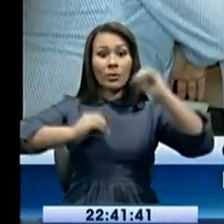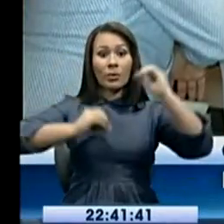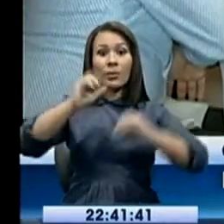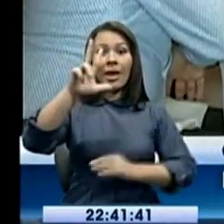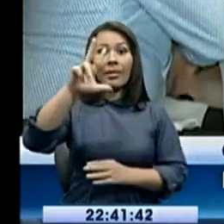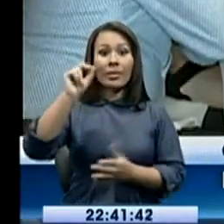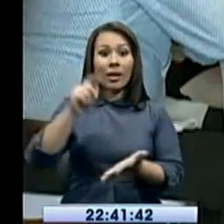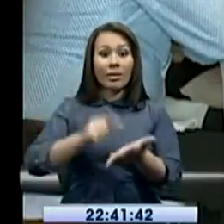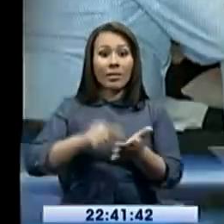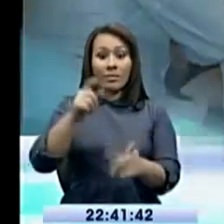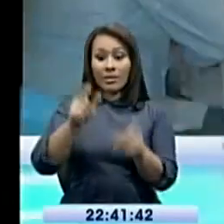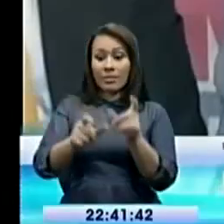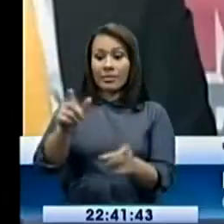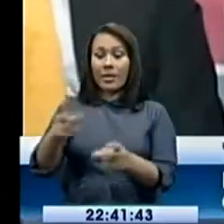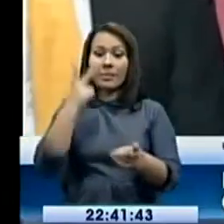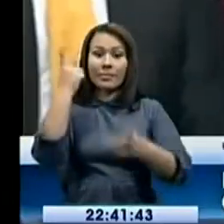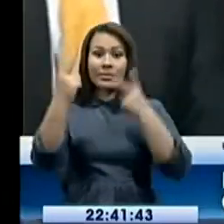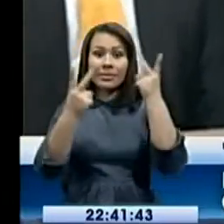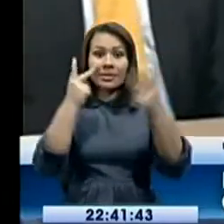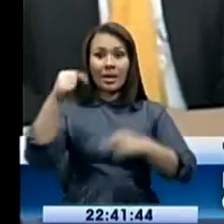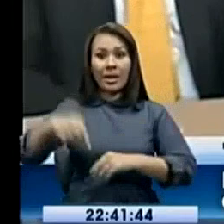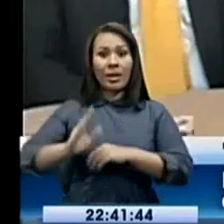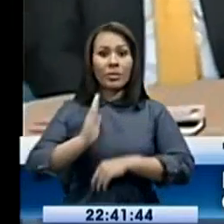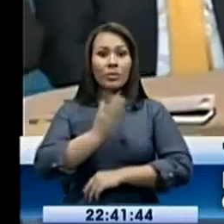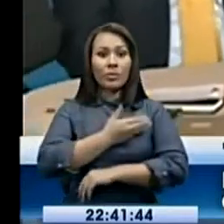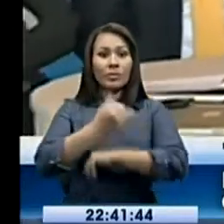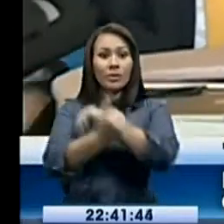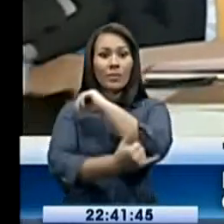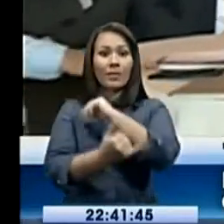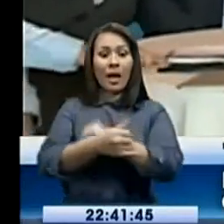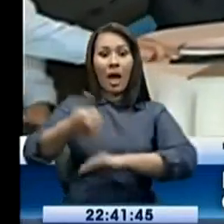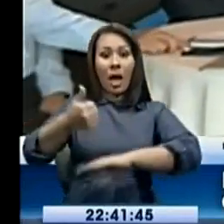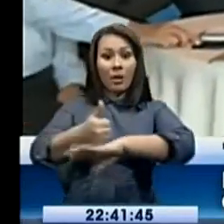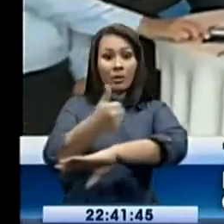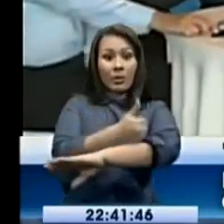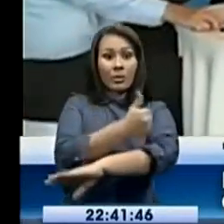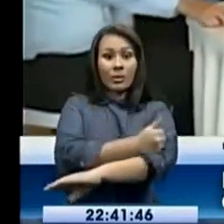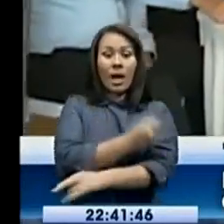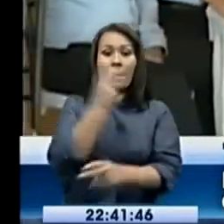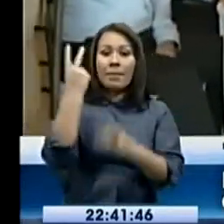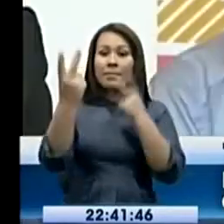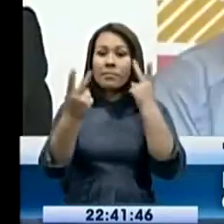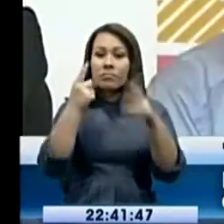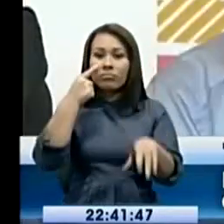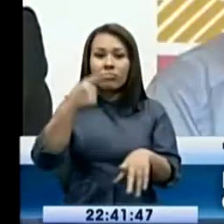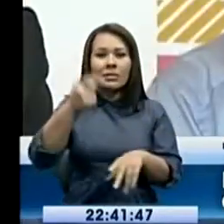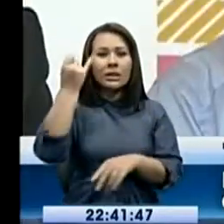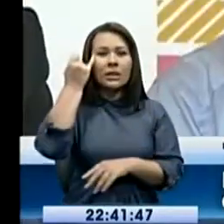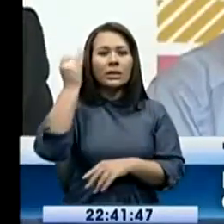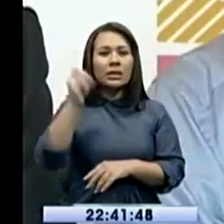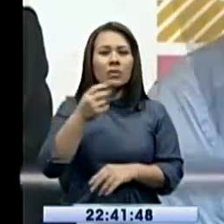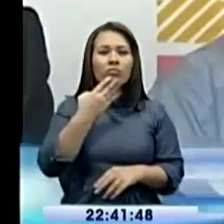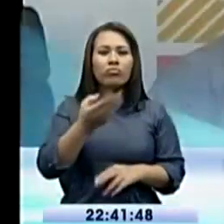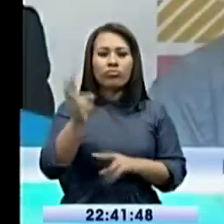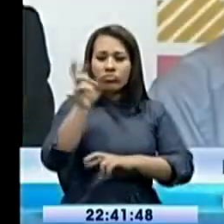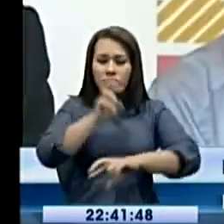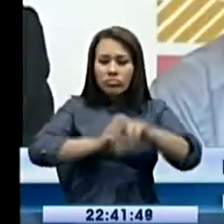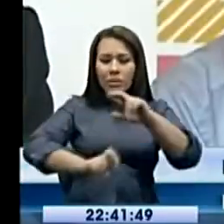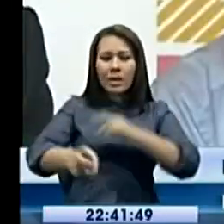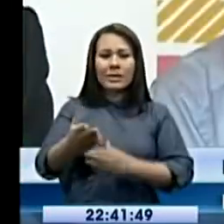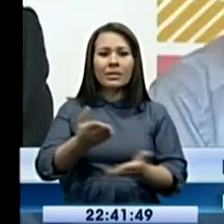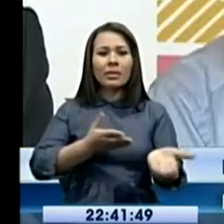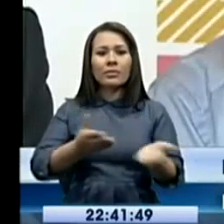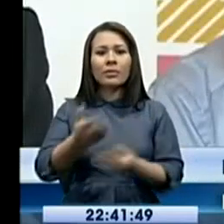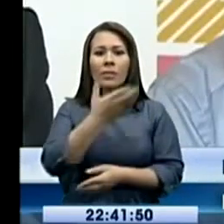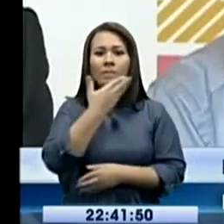personas visitarán nuestro país. Autoridades y sector privado analizan estrategias para darles el mejor servicio posible y